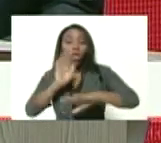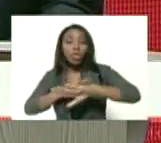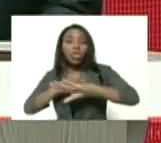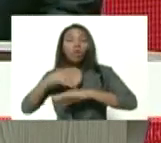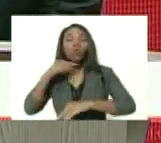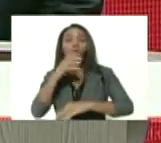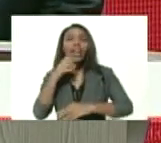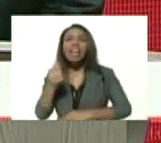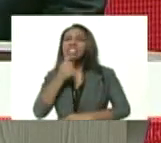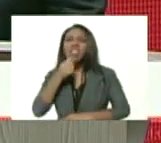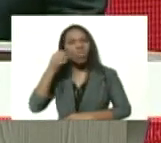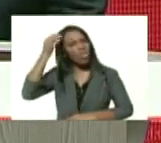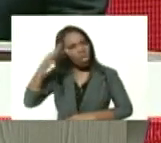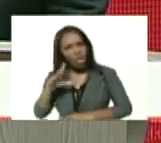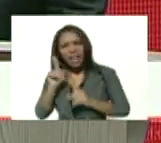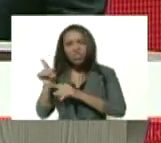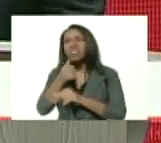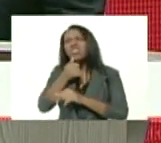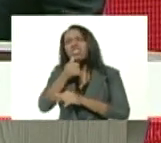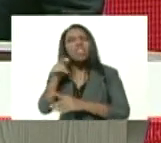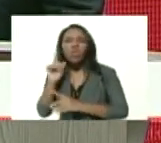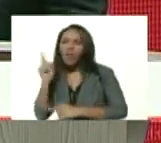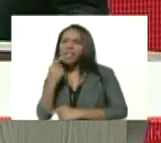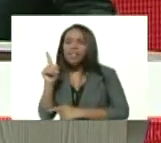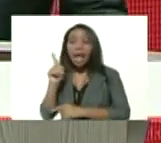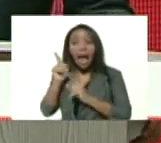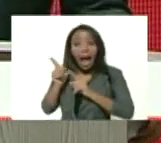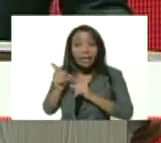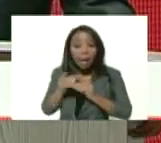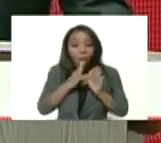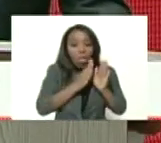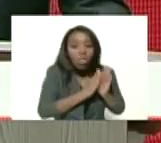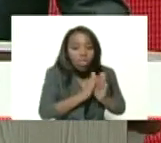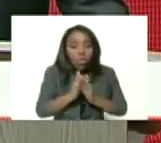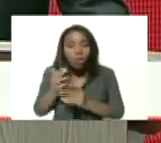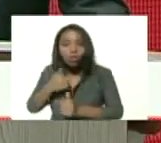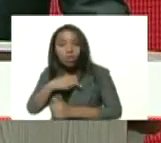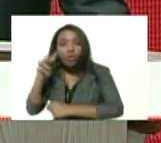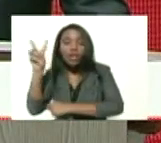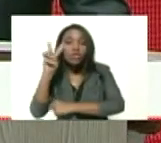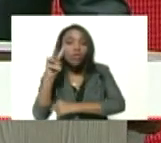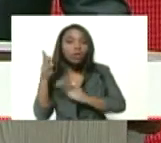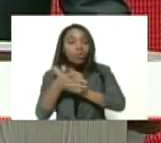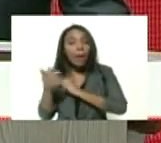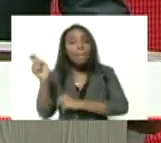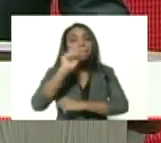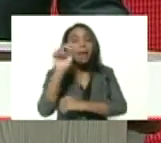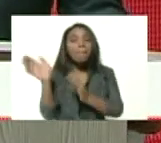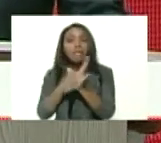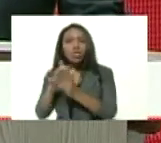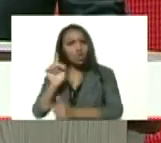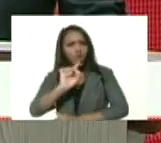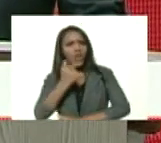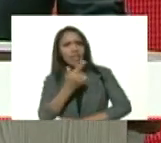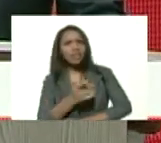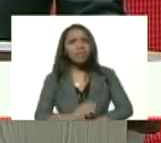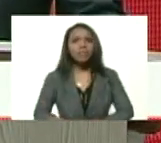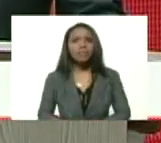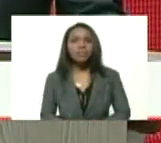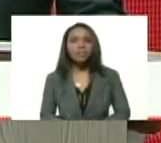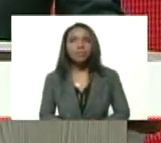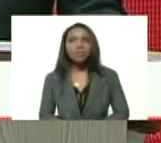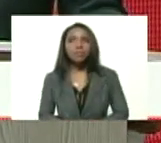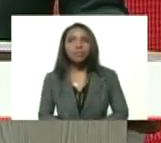Duque, ¿quién va a creer eso? No le va a decir, mire, este es el plan que tenemos para Venezuela en el mes de marzo. No se lo va a decir.